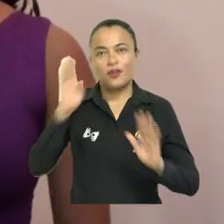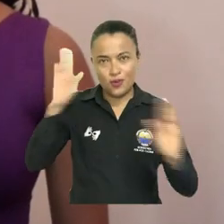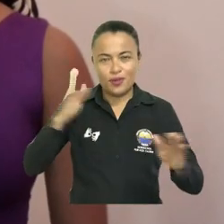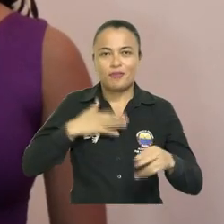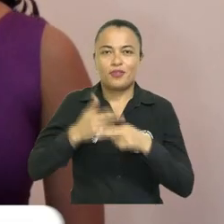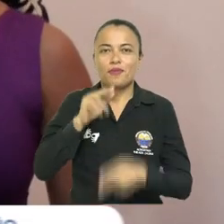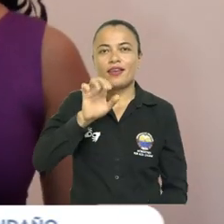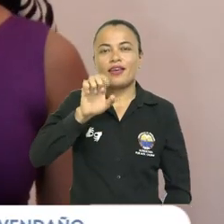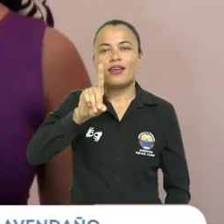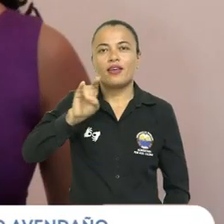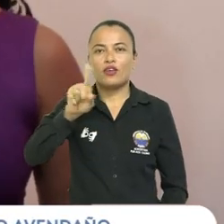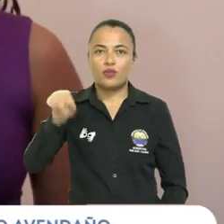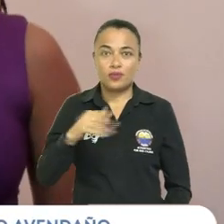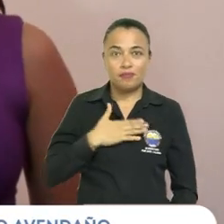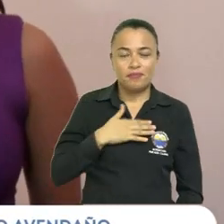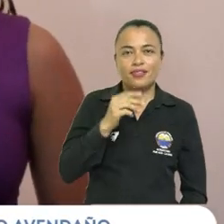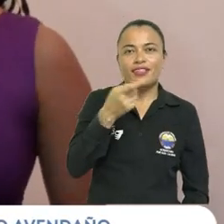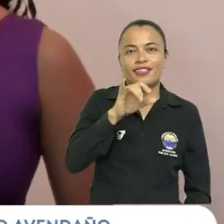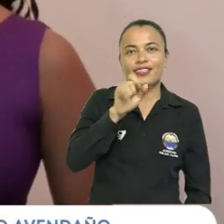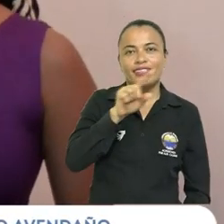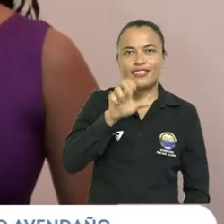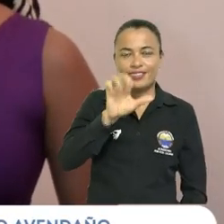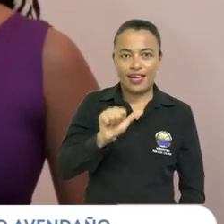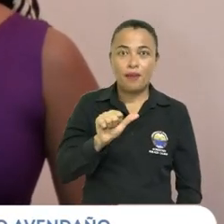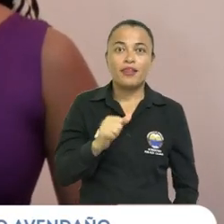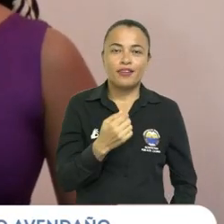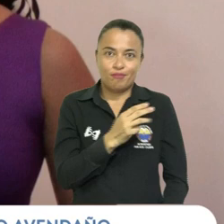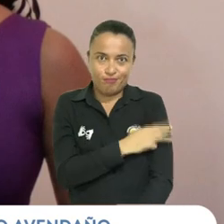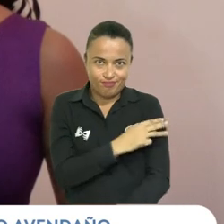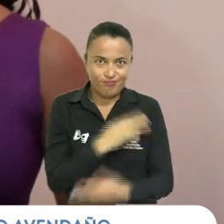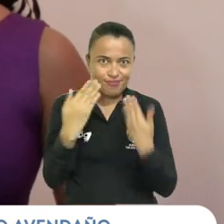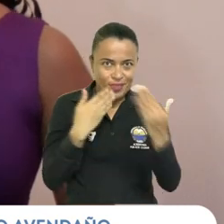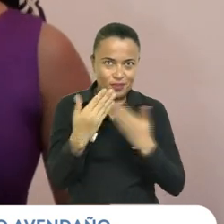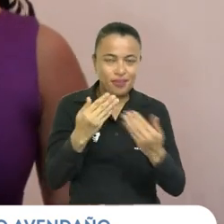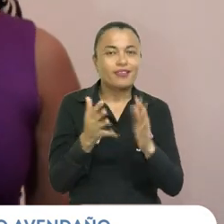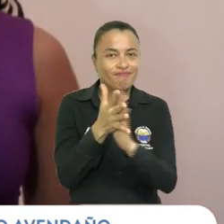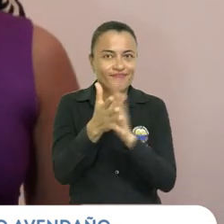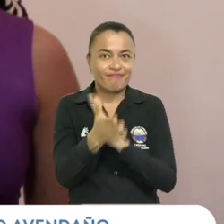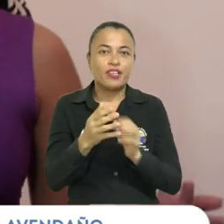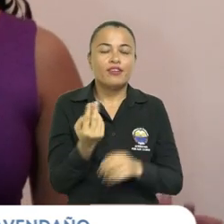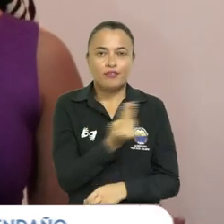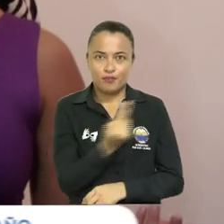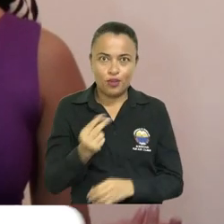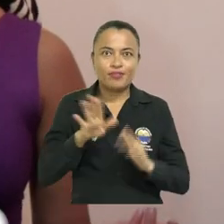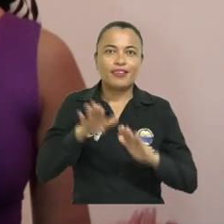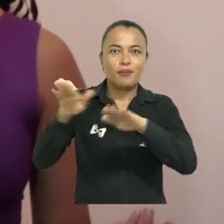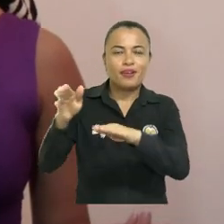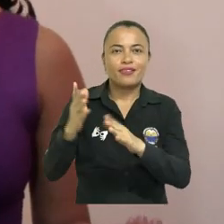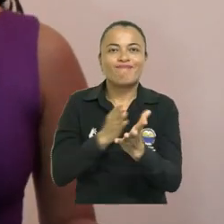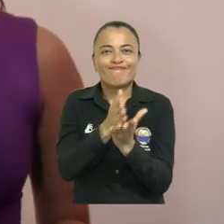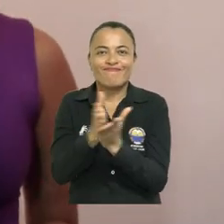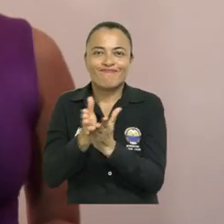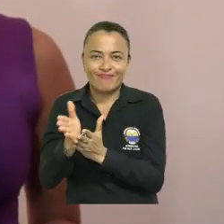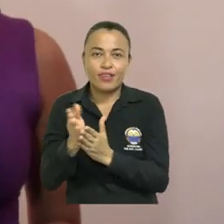Hola, mi nombre es Edwin Amaya. Y mi nombre es Gisela Palomino. Tus monitores de confianza te quieren comentar que somos candidatos a la representación del